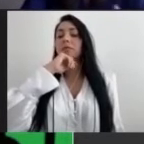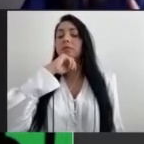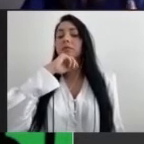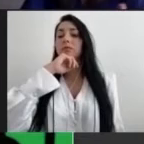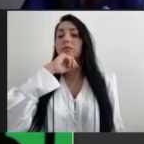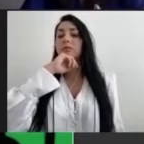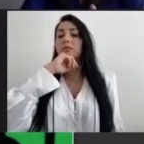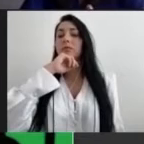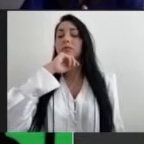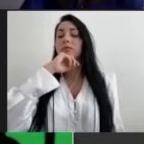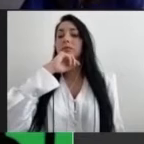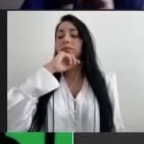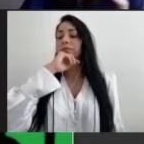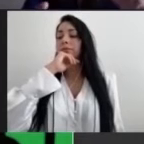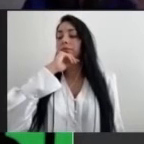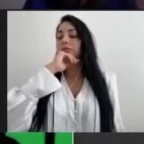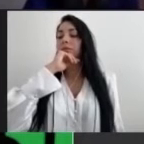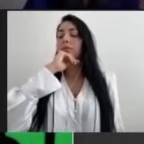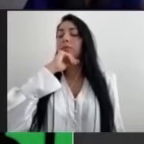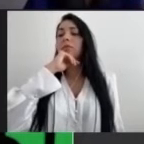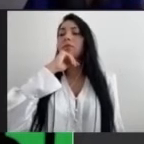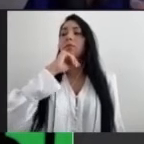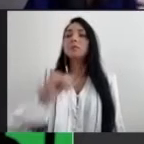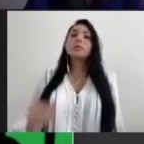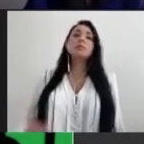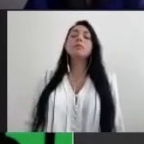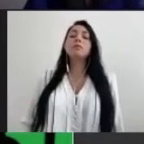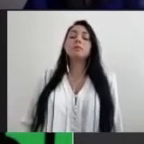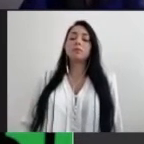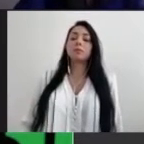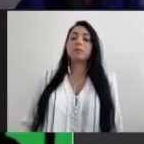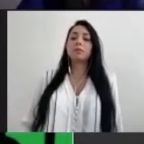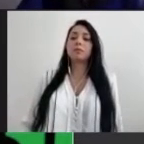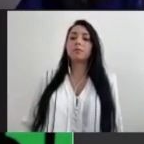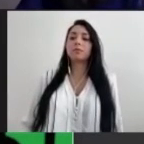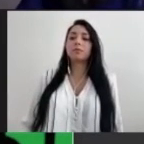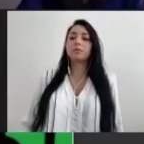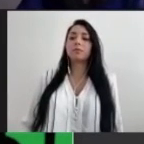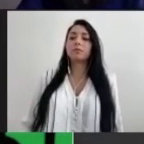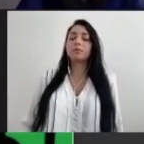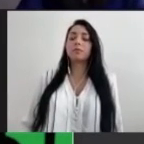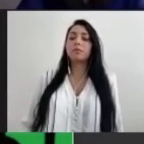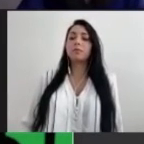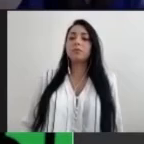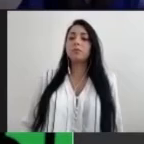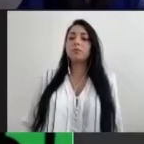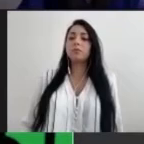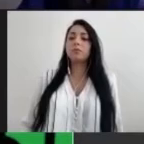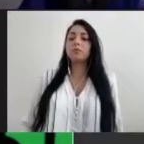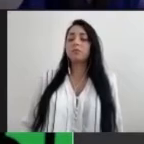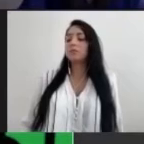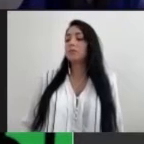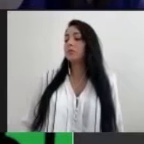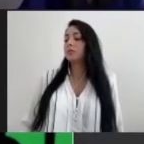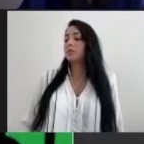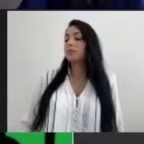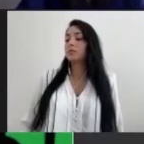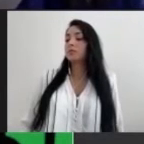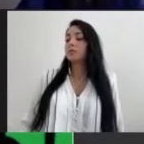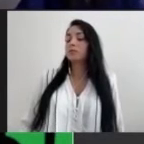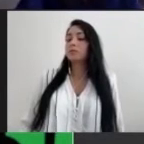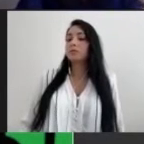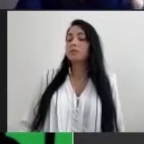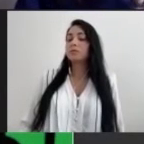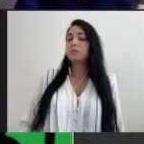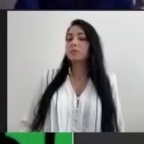que existe un caso de excepción en el que cuando una mujer ha sido, digamos